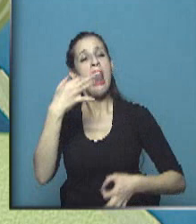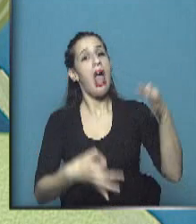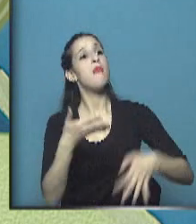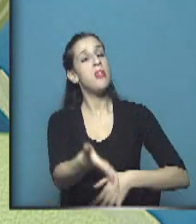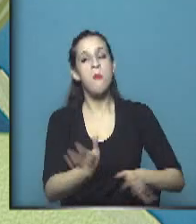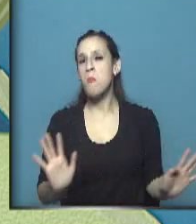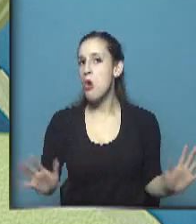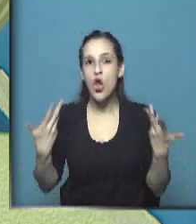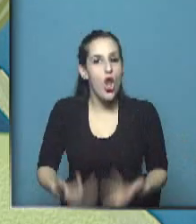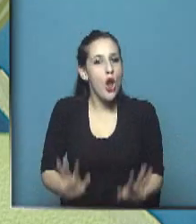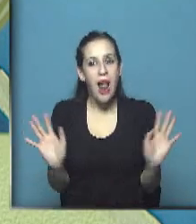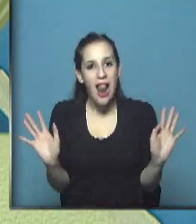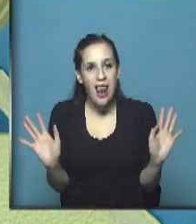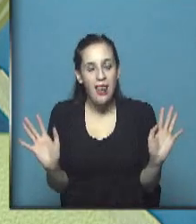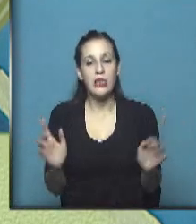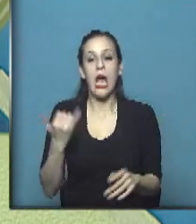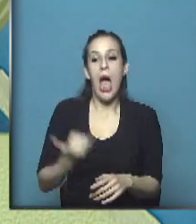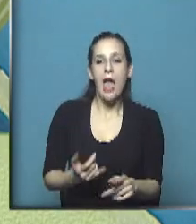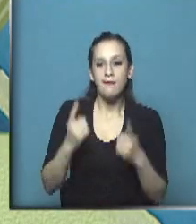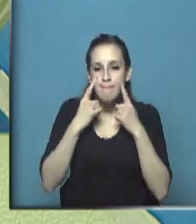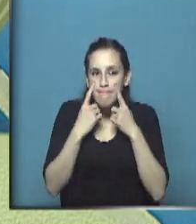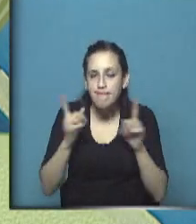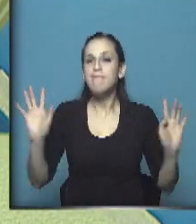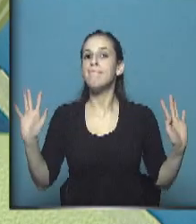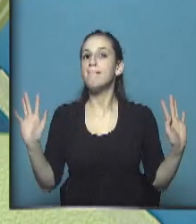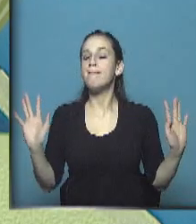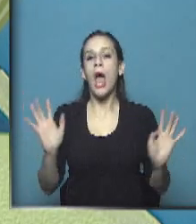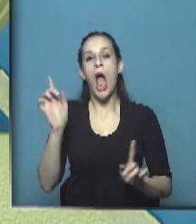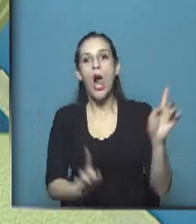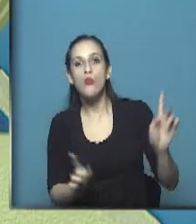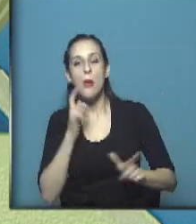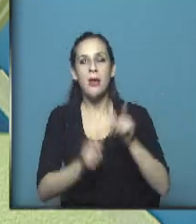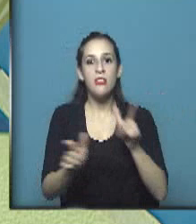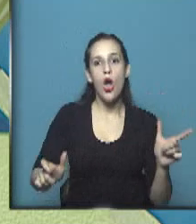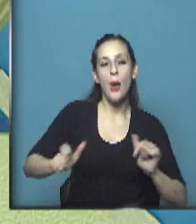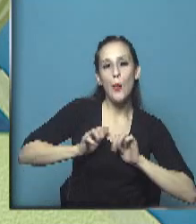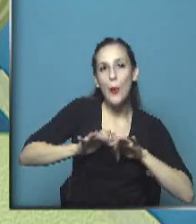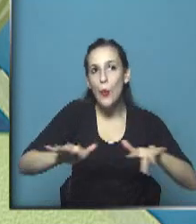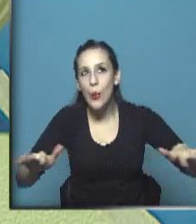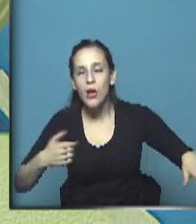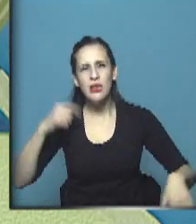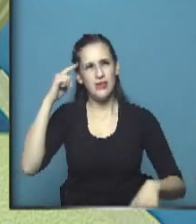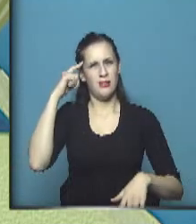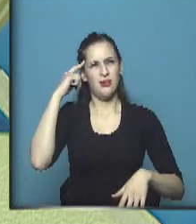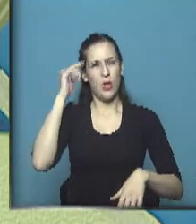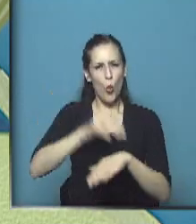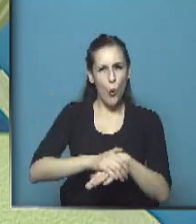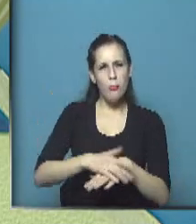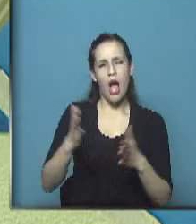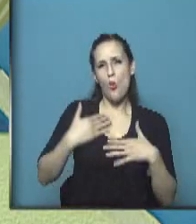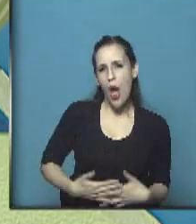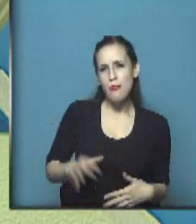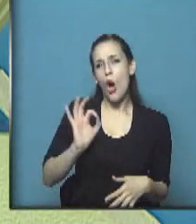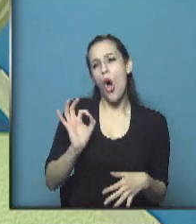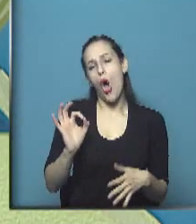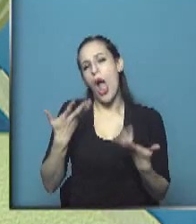Entonces, uno está atento, ¿no?, a determinadas cosas que dicen las personas que uno lo llevan a pensar si esto es patológico o fisiológico.